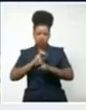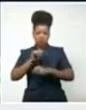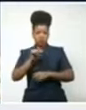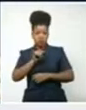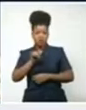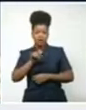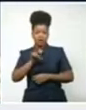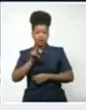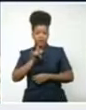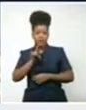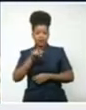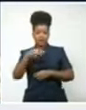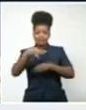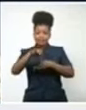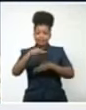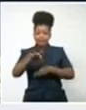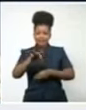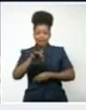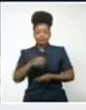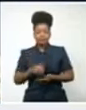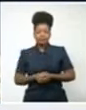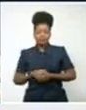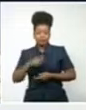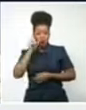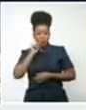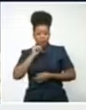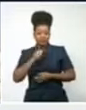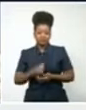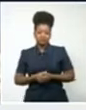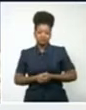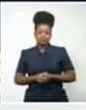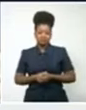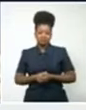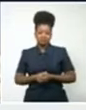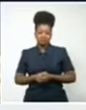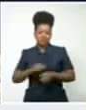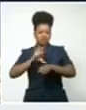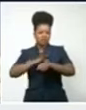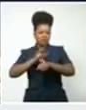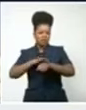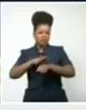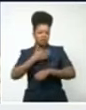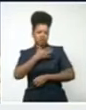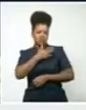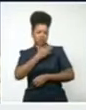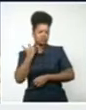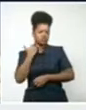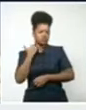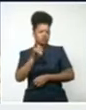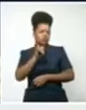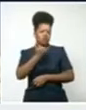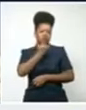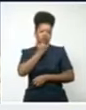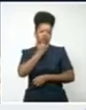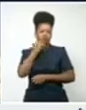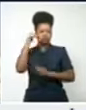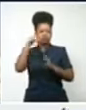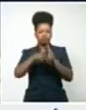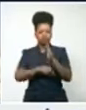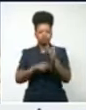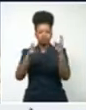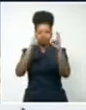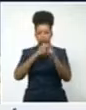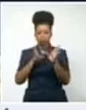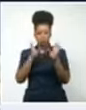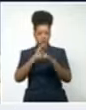había aislado, diría, bueno, también va a ser una enfermedad de transmisión sexual, pero eso no se ha profundizado ni parece que se ha